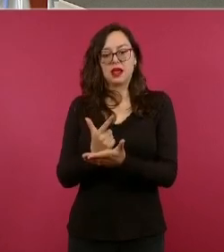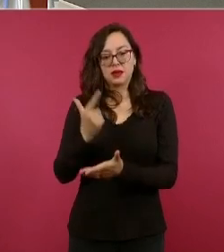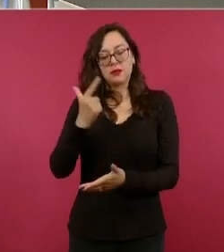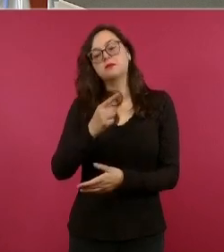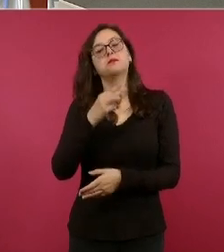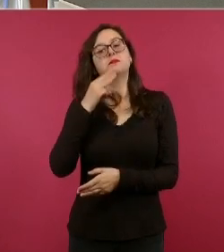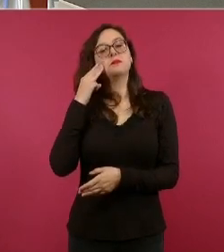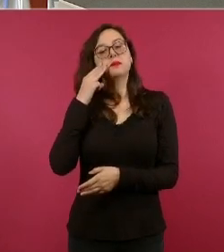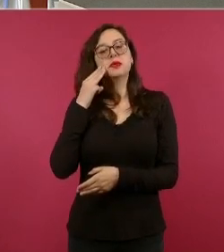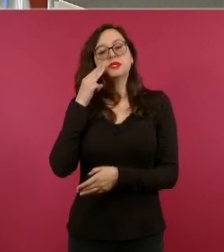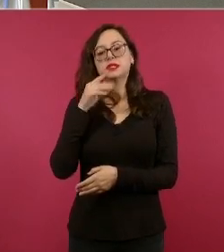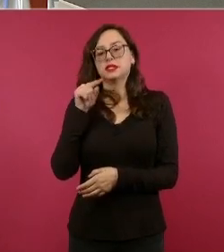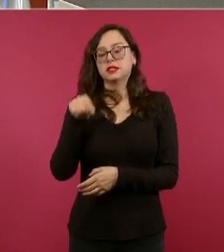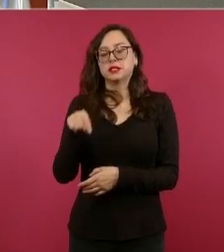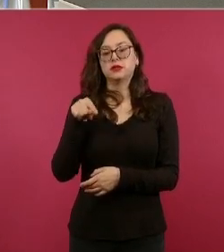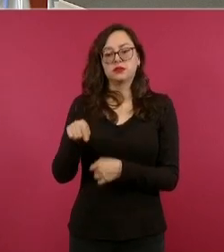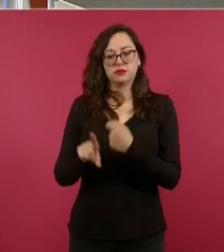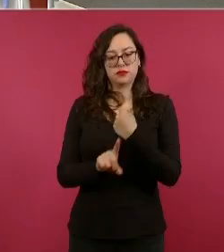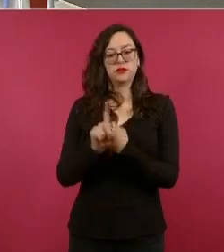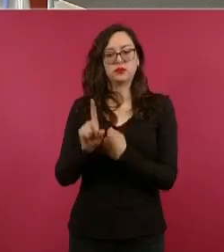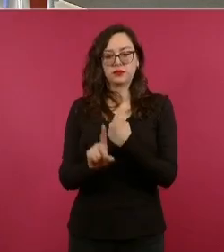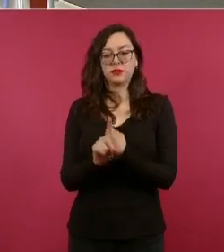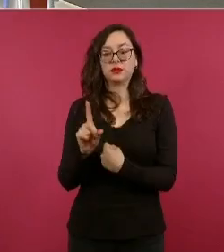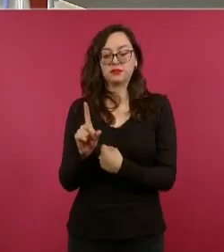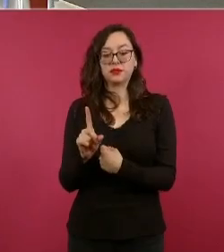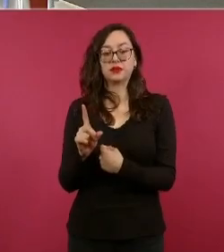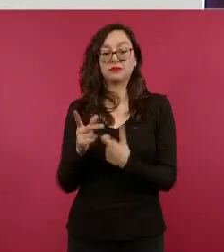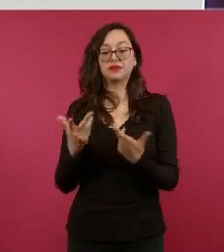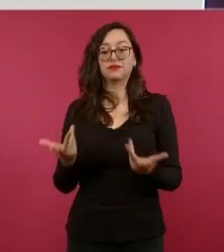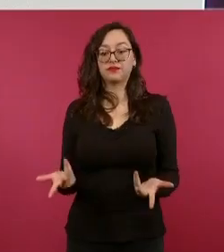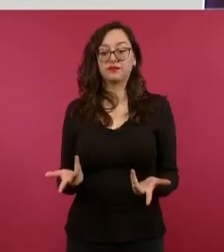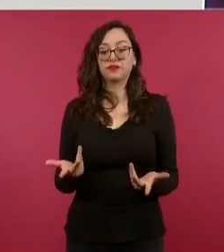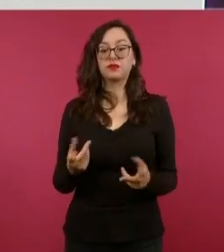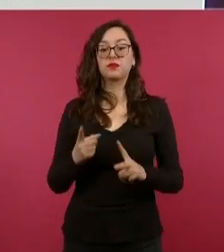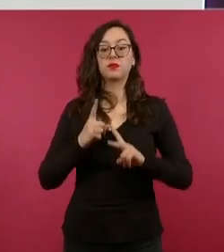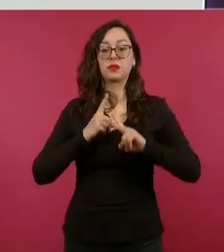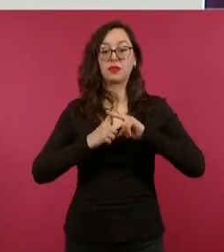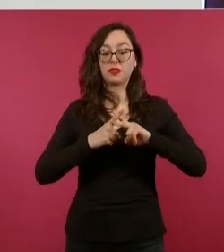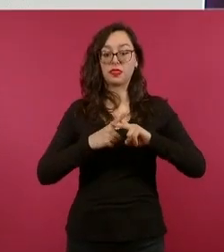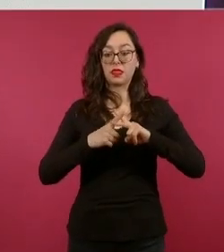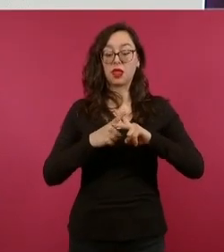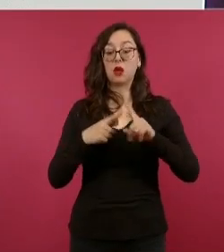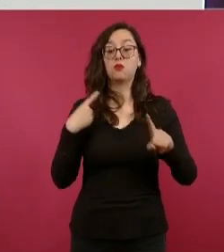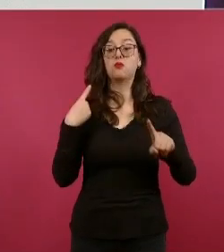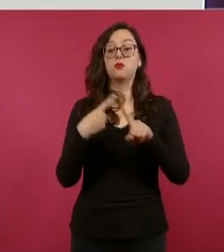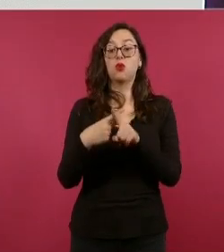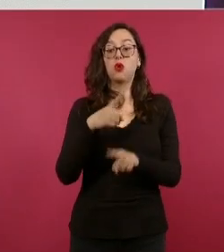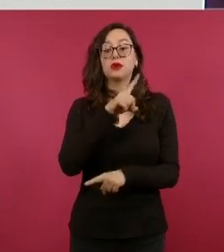Manzanillo. Y como es por 100,000 habitantes y tiene poca población.